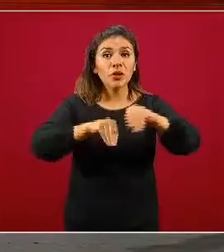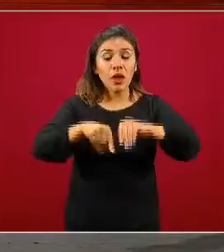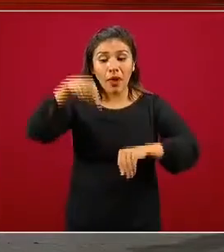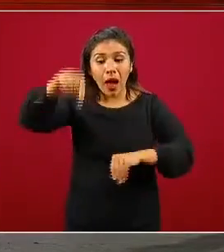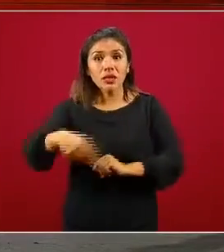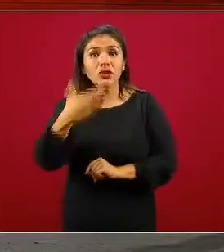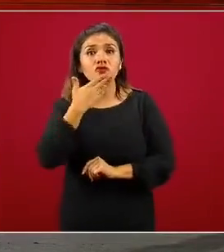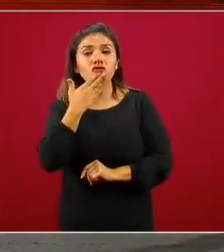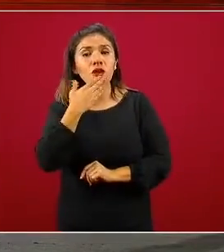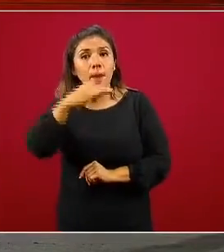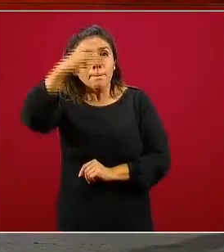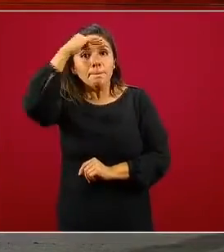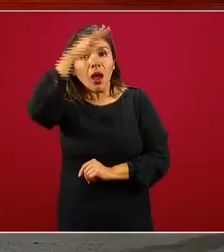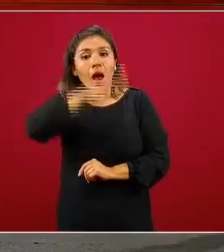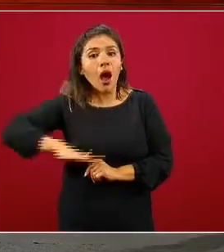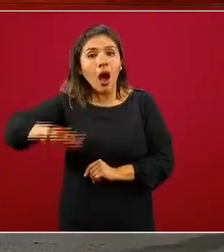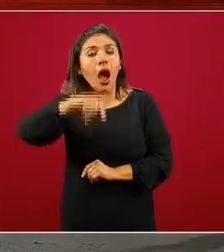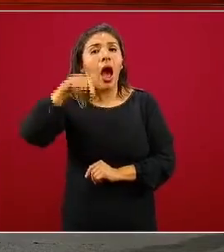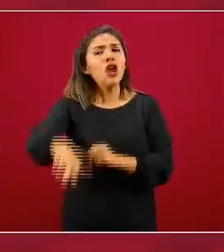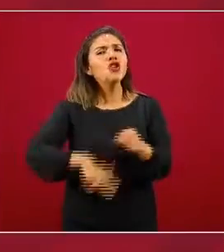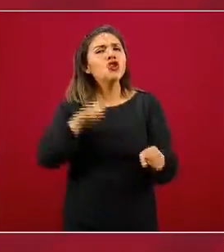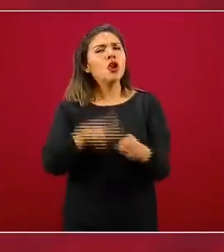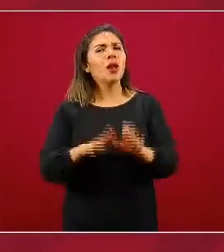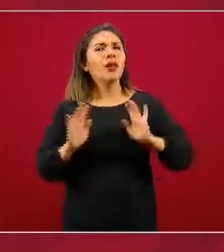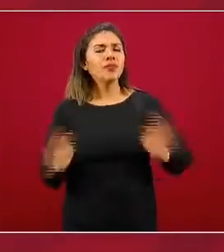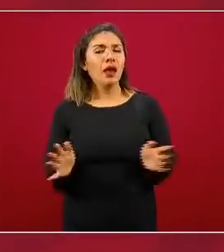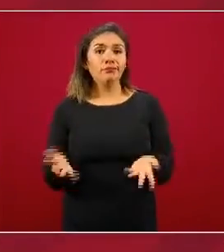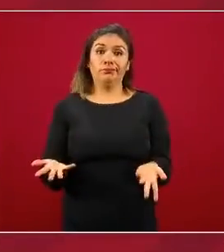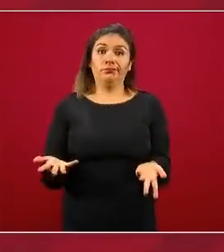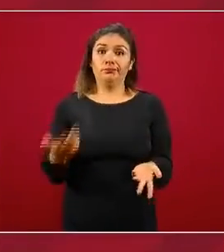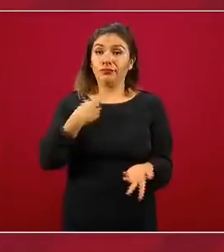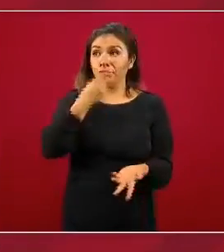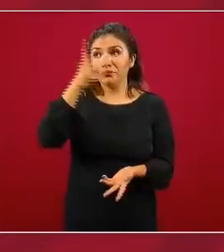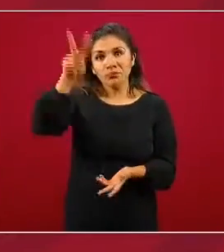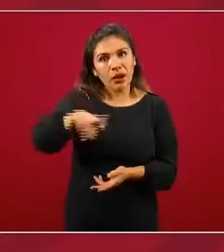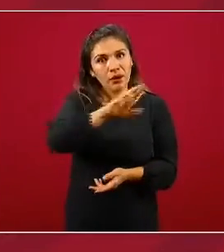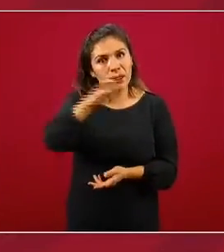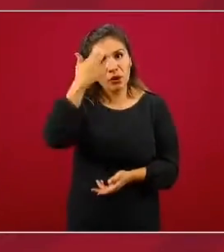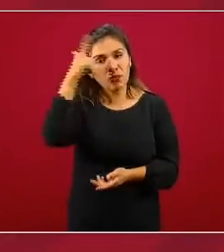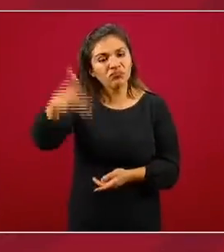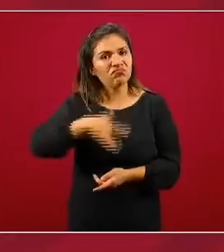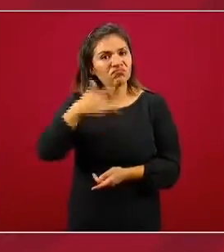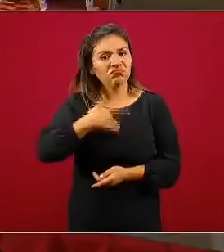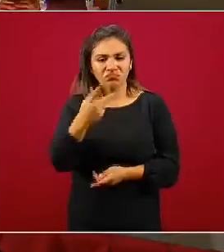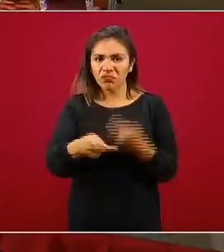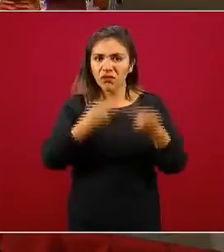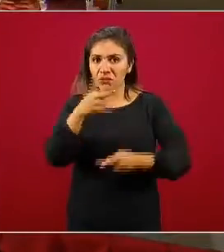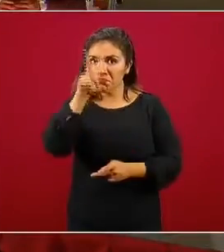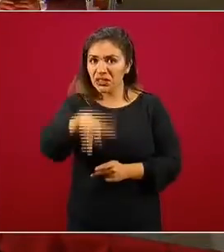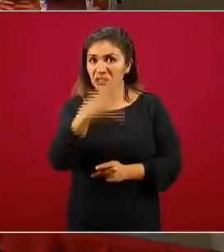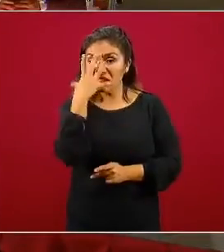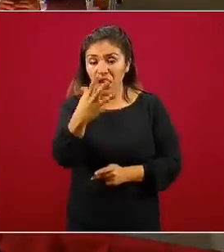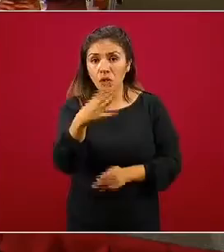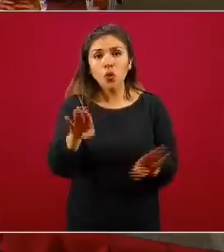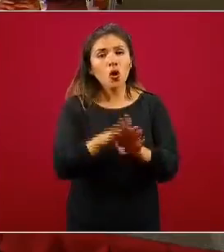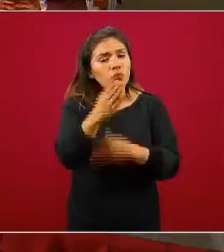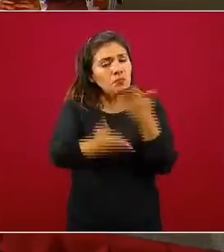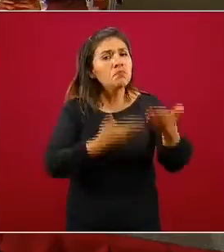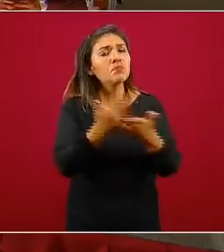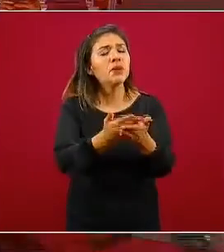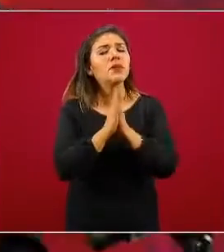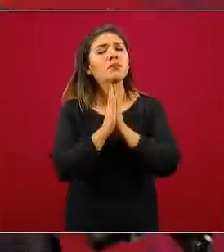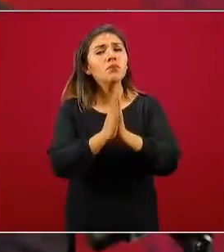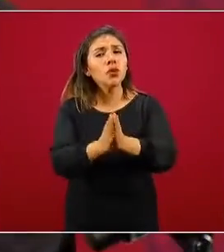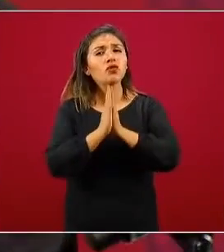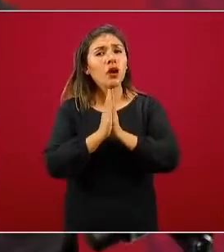Sonora se percibe como que aquí estamos en la nueva normalidad. Entonces, mi reconocimiento a la gobernadora, que se lo toma muy en serio y que fue enfática en pedirnos